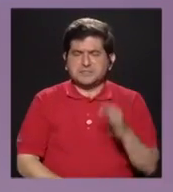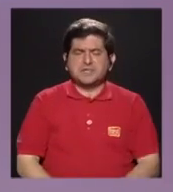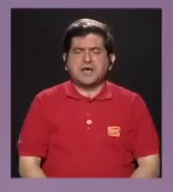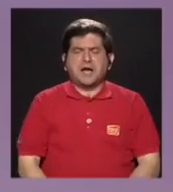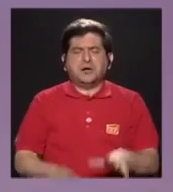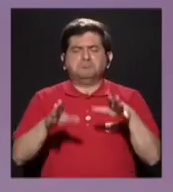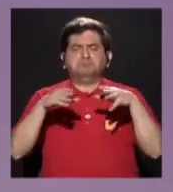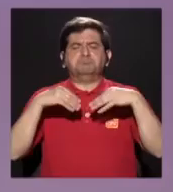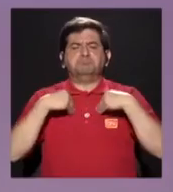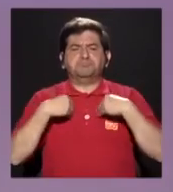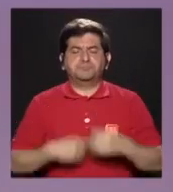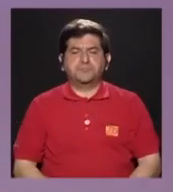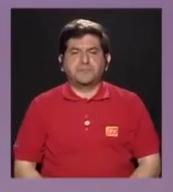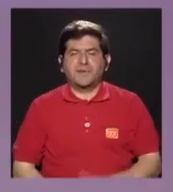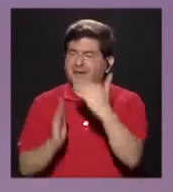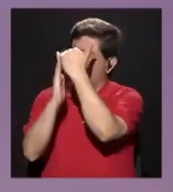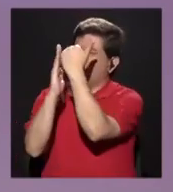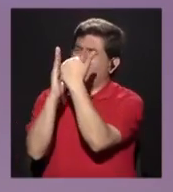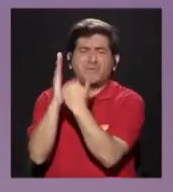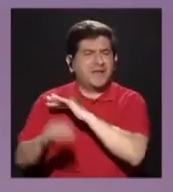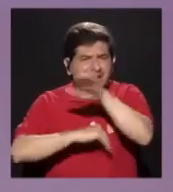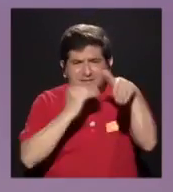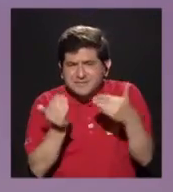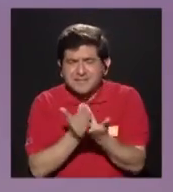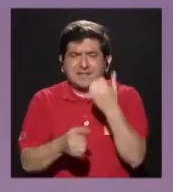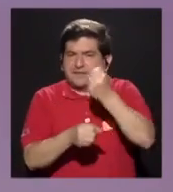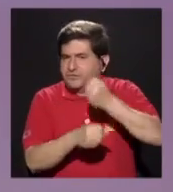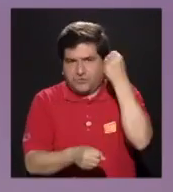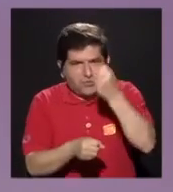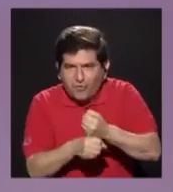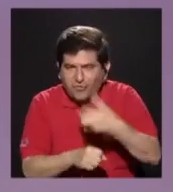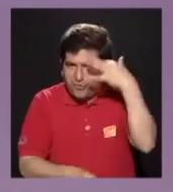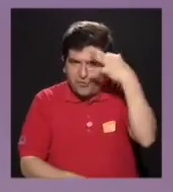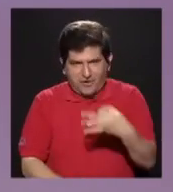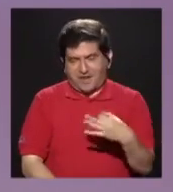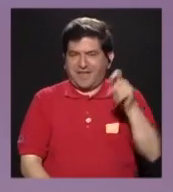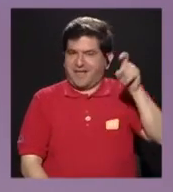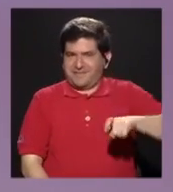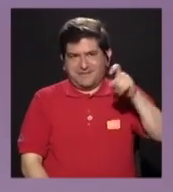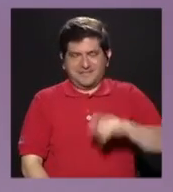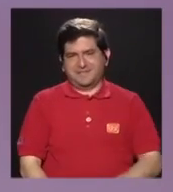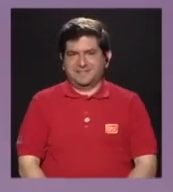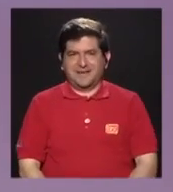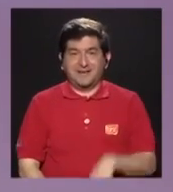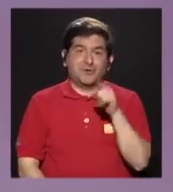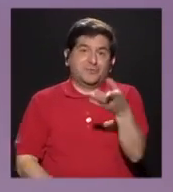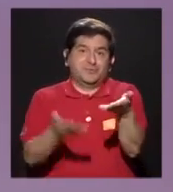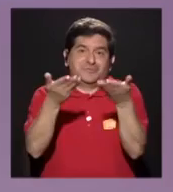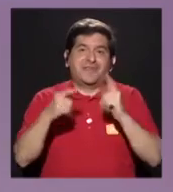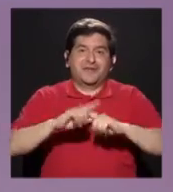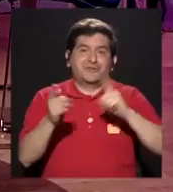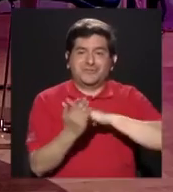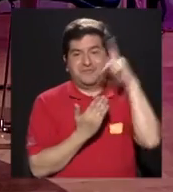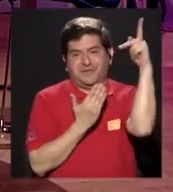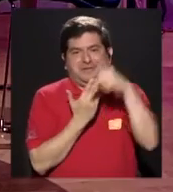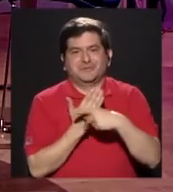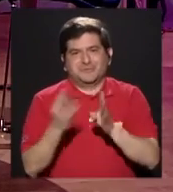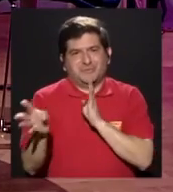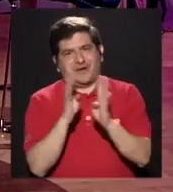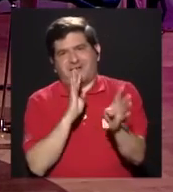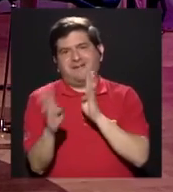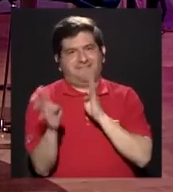por eso hacer un inventario completo de todo lo que hace creo que ocuparía maricel que nos diera usted varios programas sacar lo